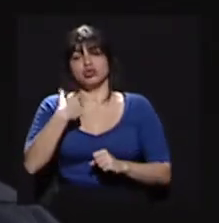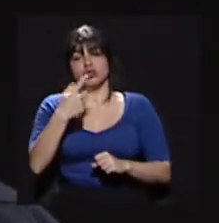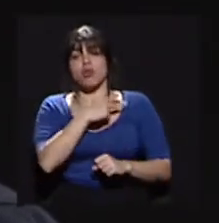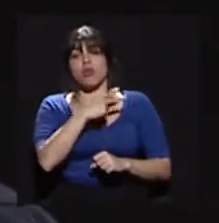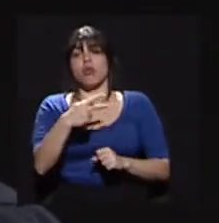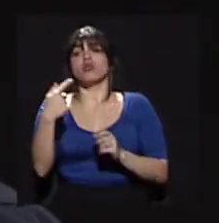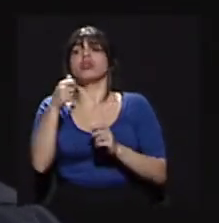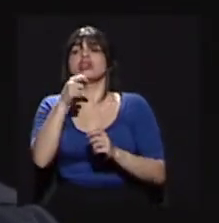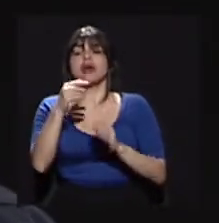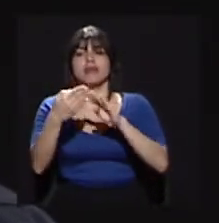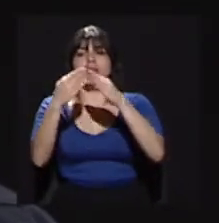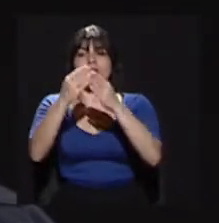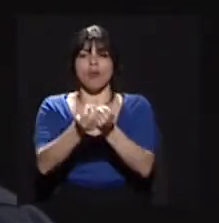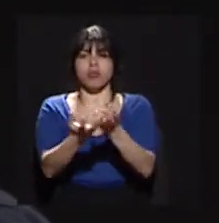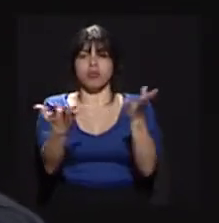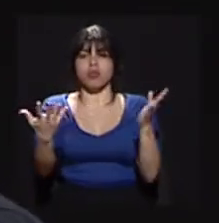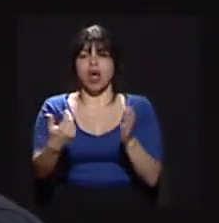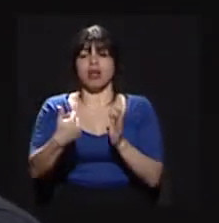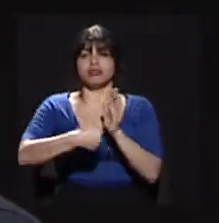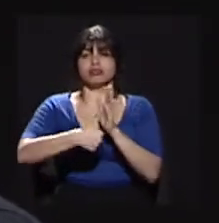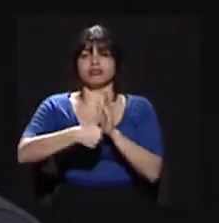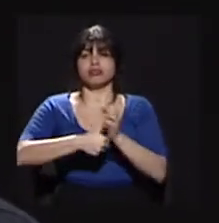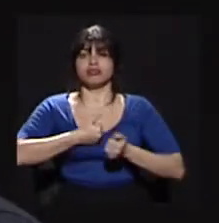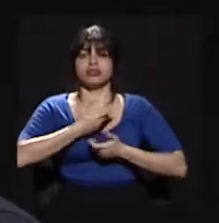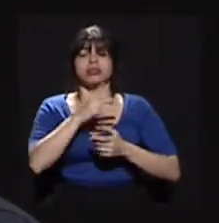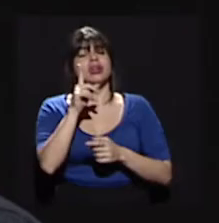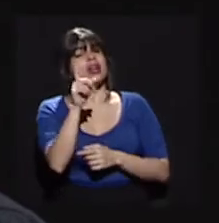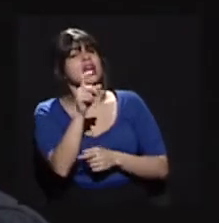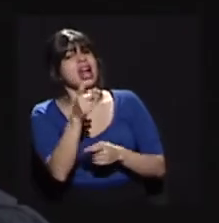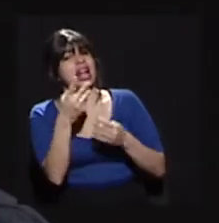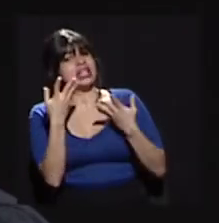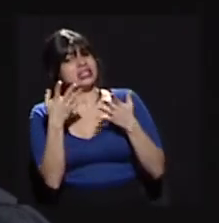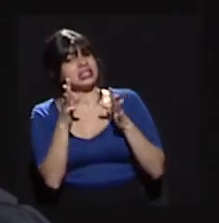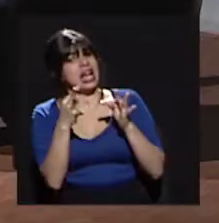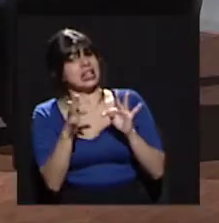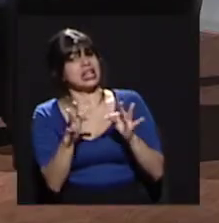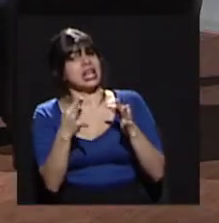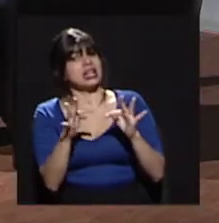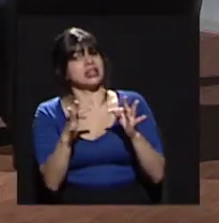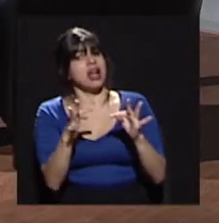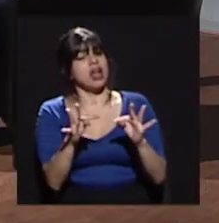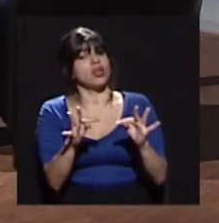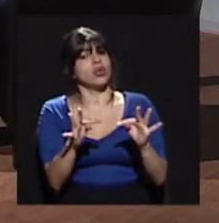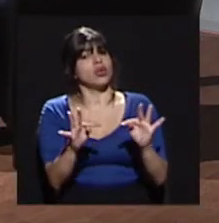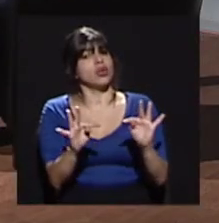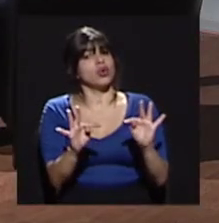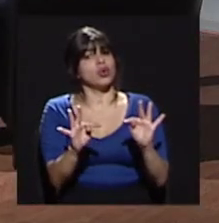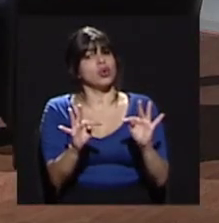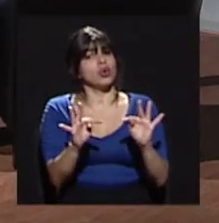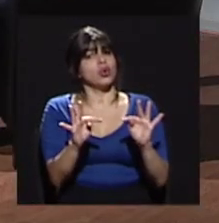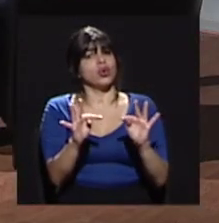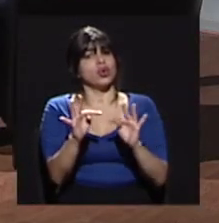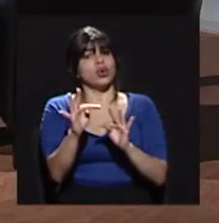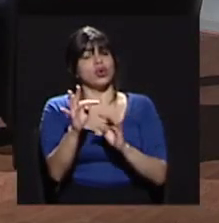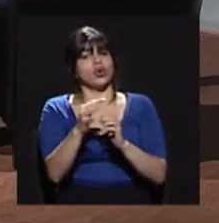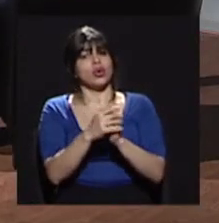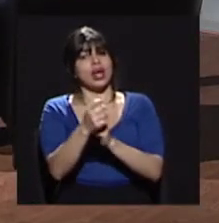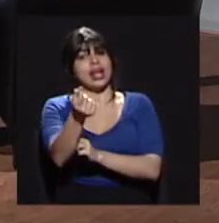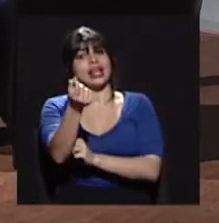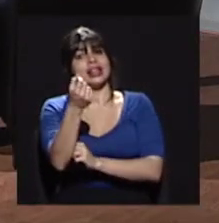voluntad popular y de una voluntad que se expresó y le han intentado éste e interpretar la